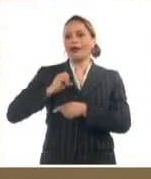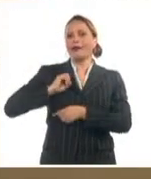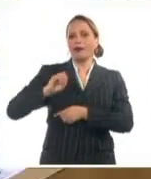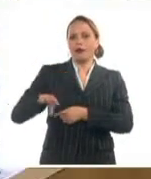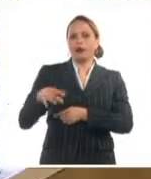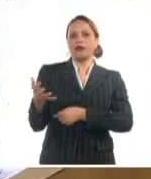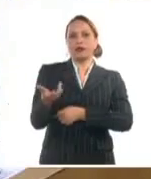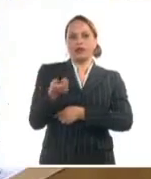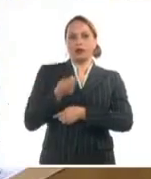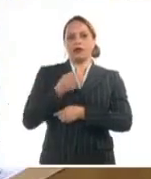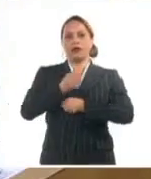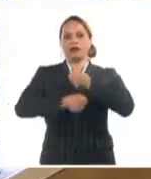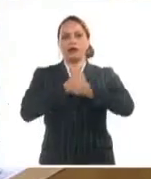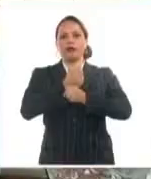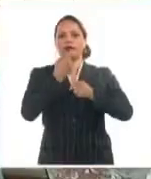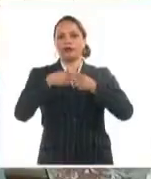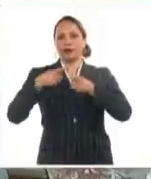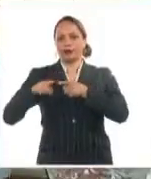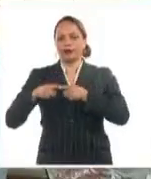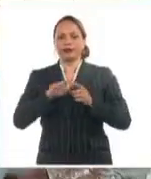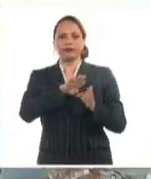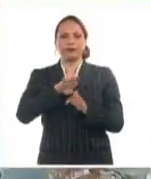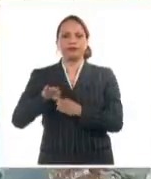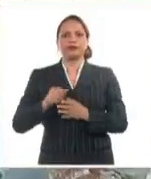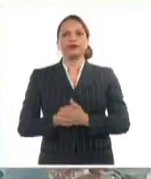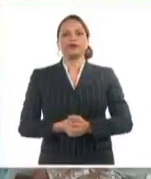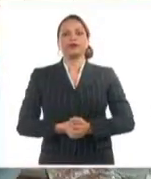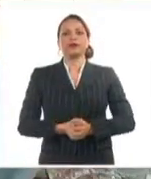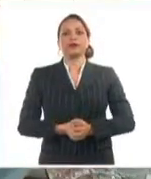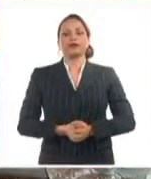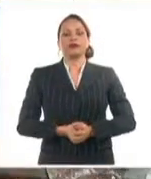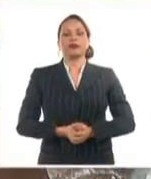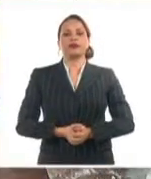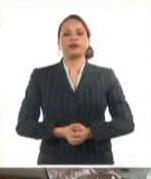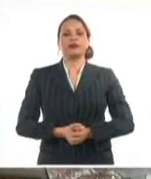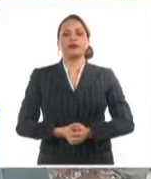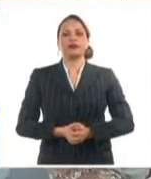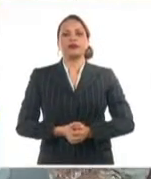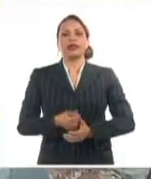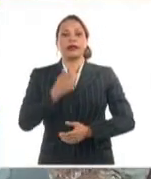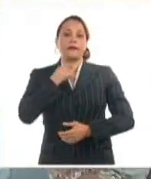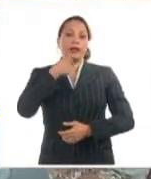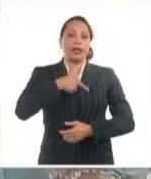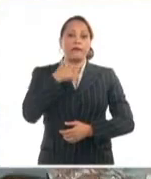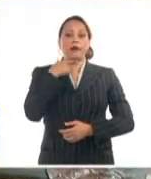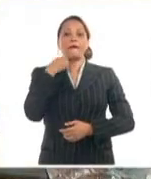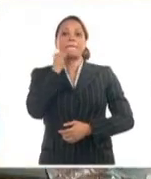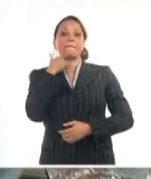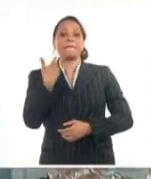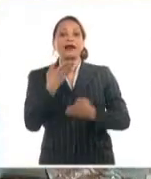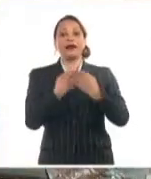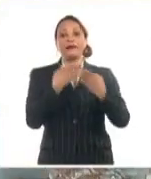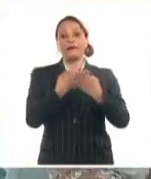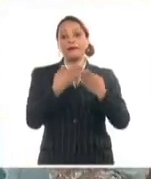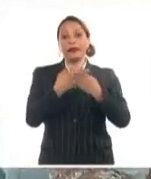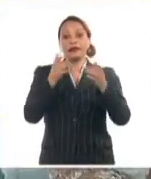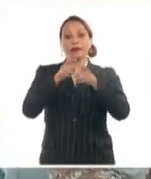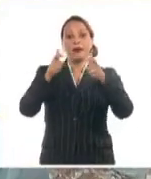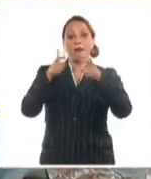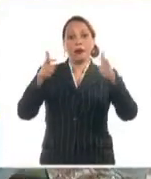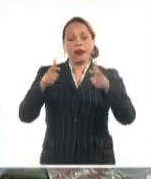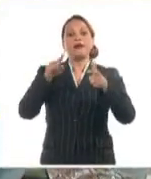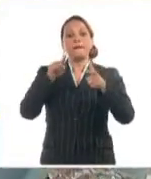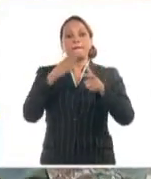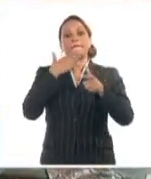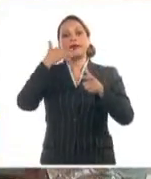tiene que ver con su objeto social. A medida que tengamos más empresas de subordinación en los territorios, más capacidad va a tener el territorio